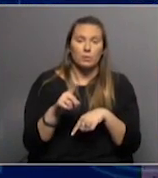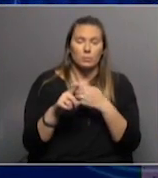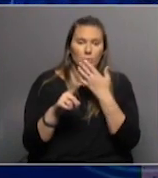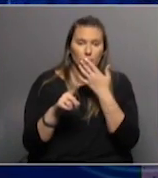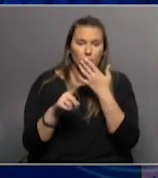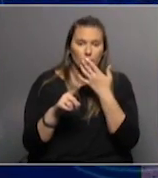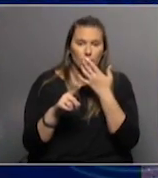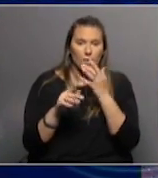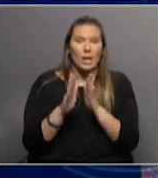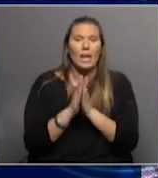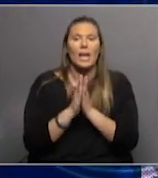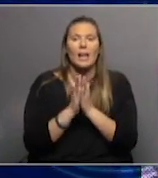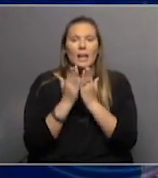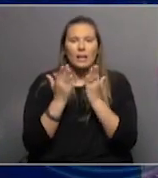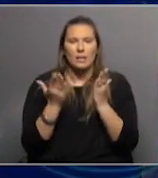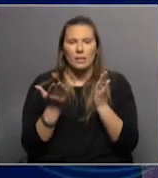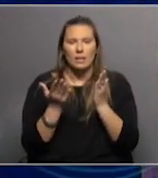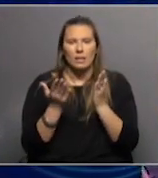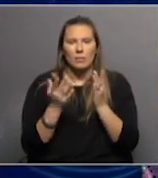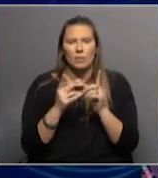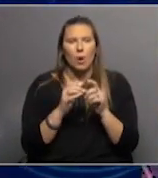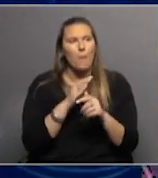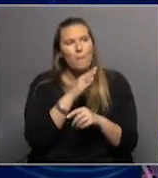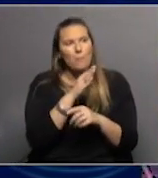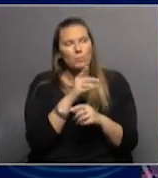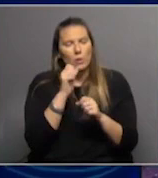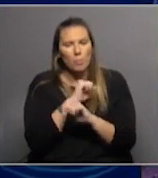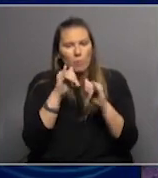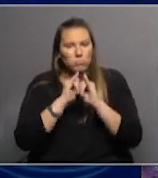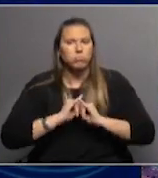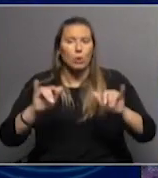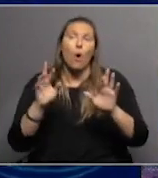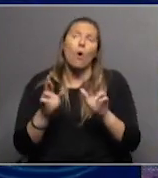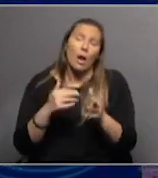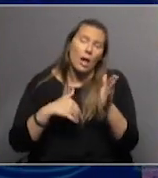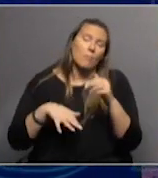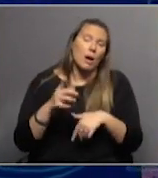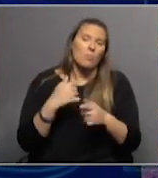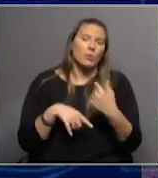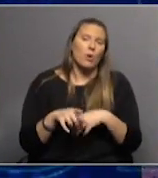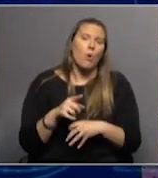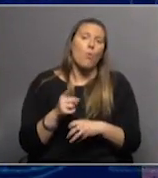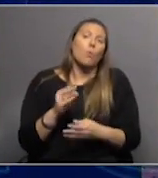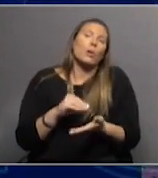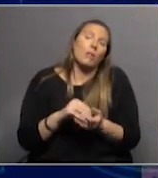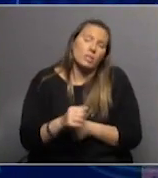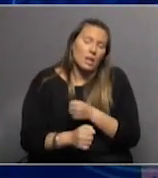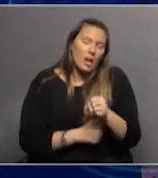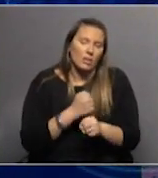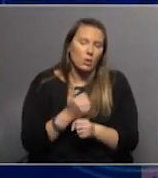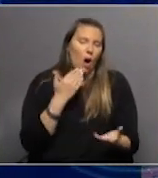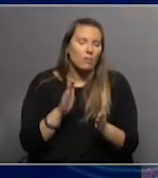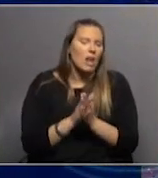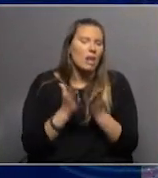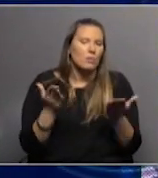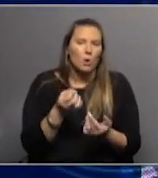el libro ocupe el espacio mediático, que ojalá lo tuviéramos más seguido, pero por lo menos que sea una vez al año,